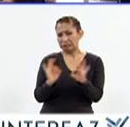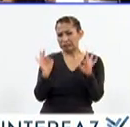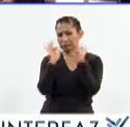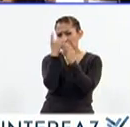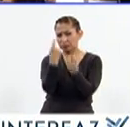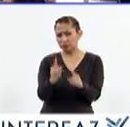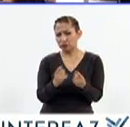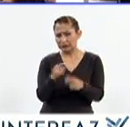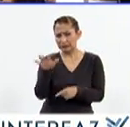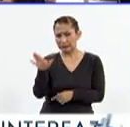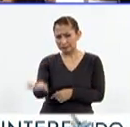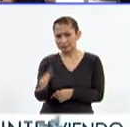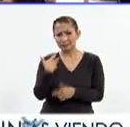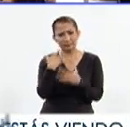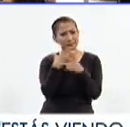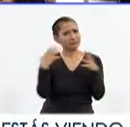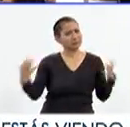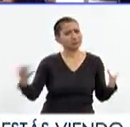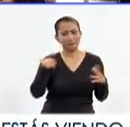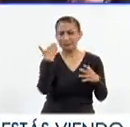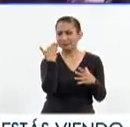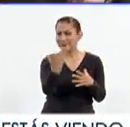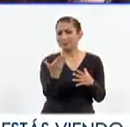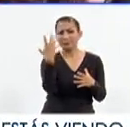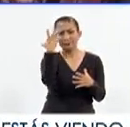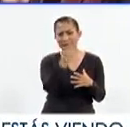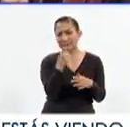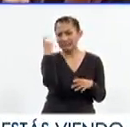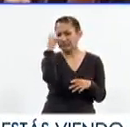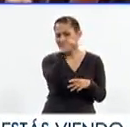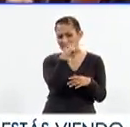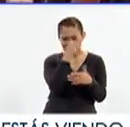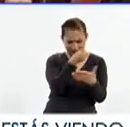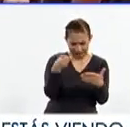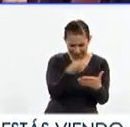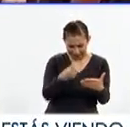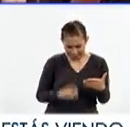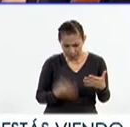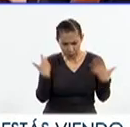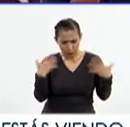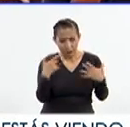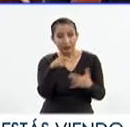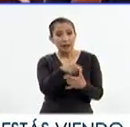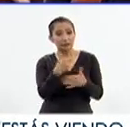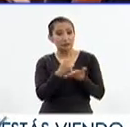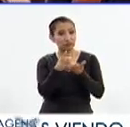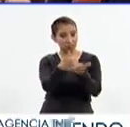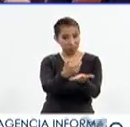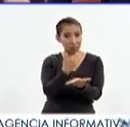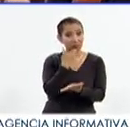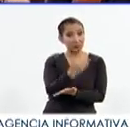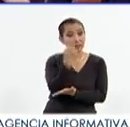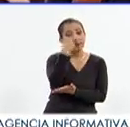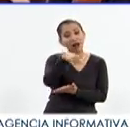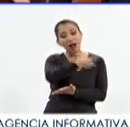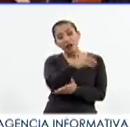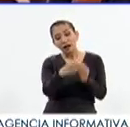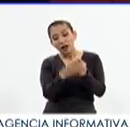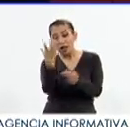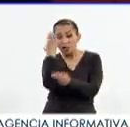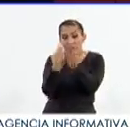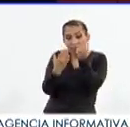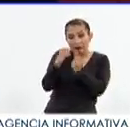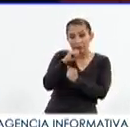importante, grande en sus dimensiones, compleja en su estructura y que ha servido como material